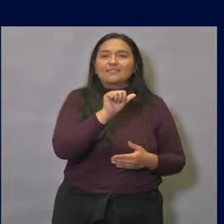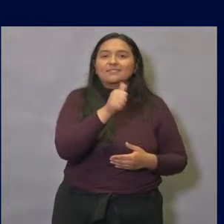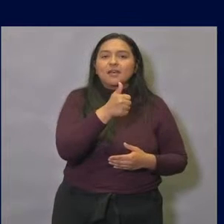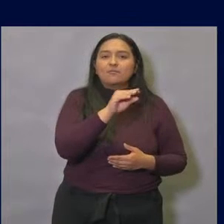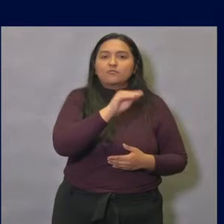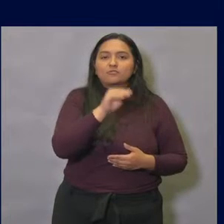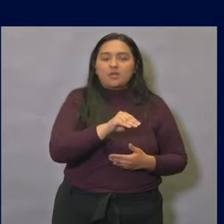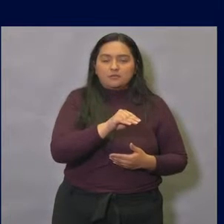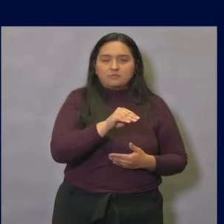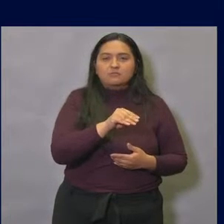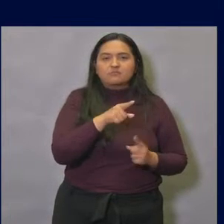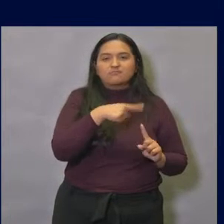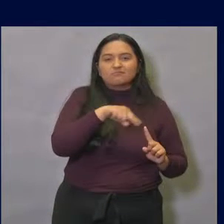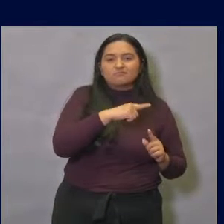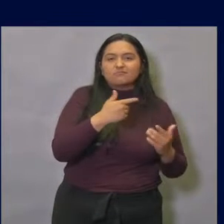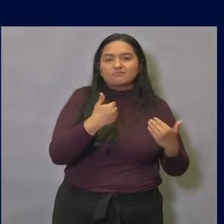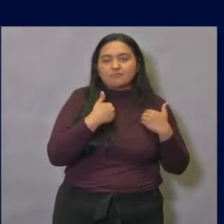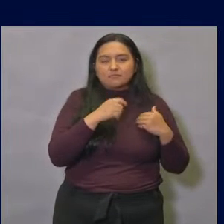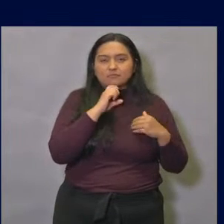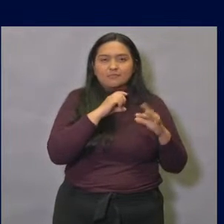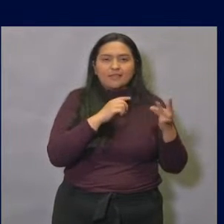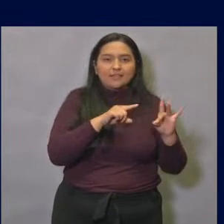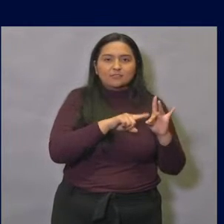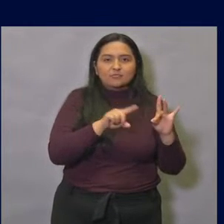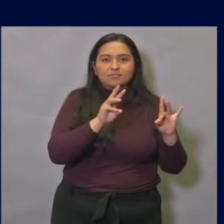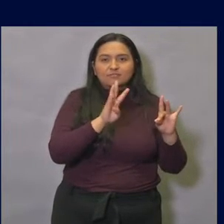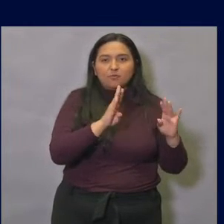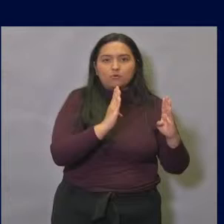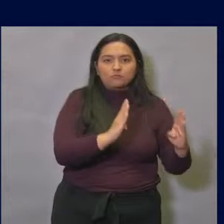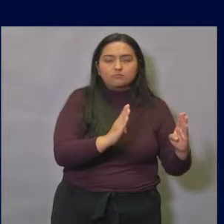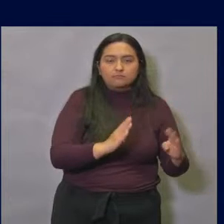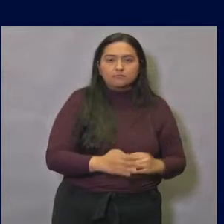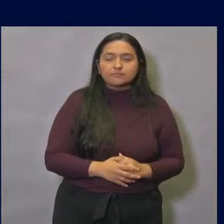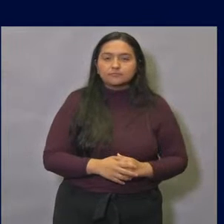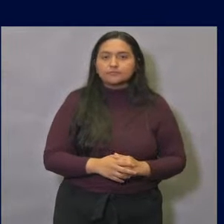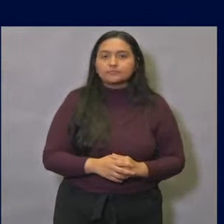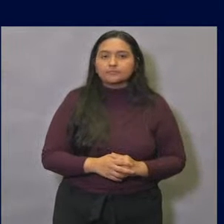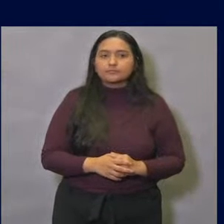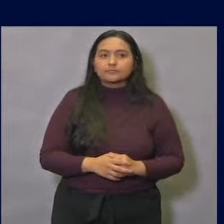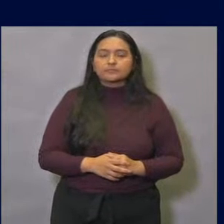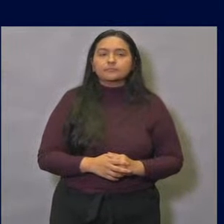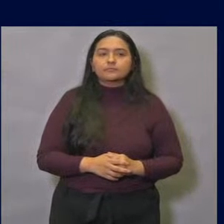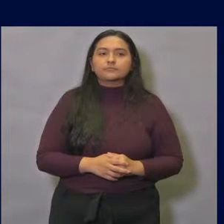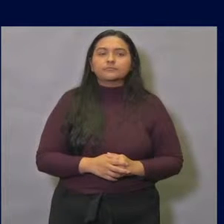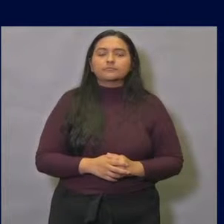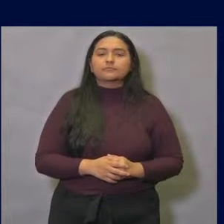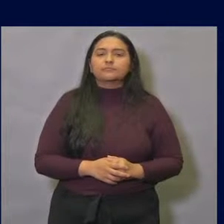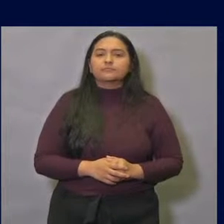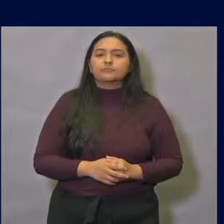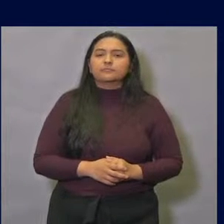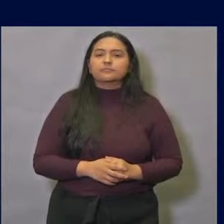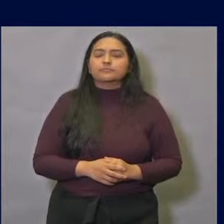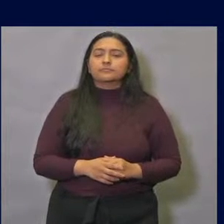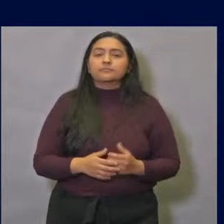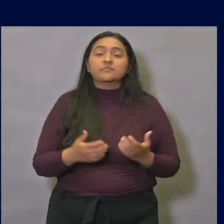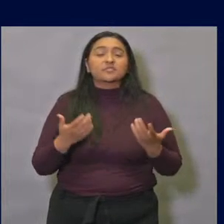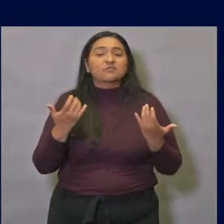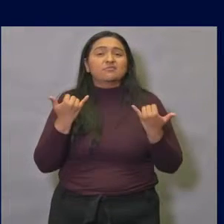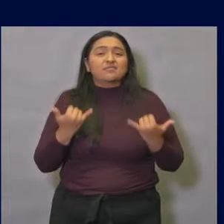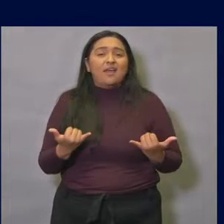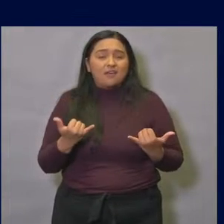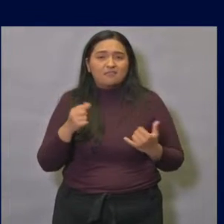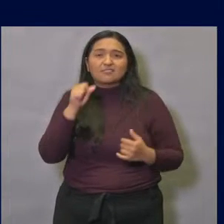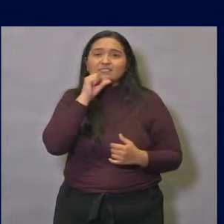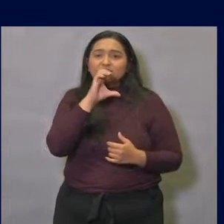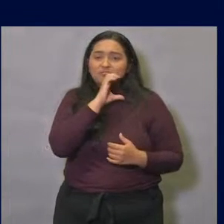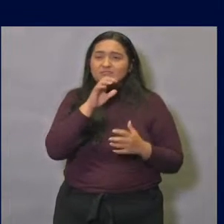adultos de 18 a 64 años. Por lo tanto, con tantas personas mayores ahora vacunadas,